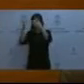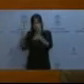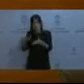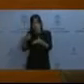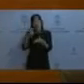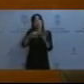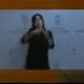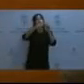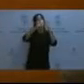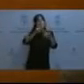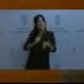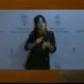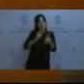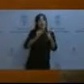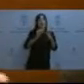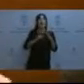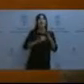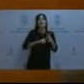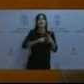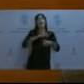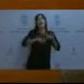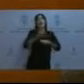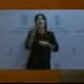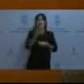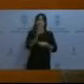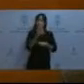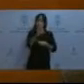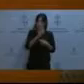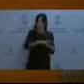sus compañeros de Castilla-La Mancha y aplicárselo.